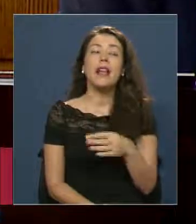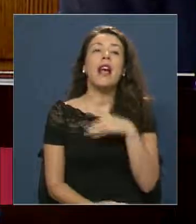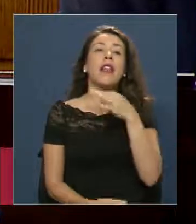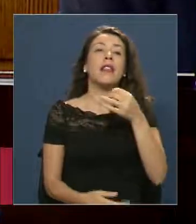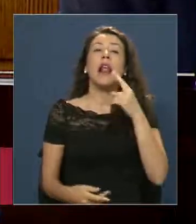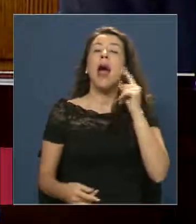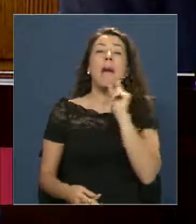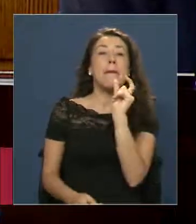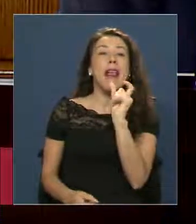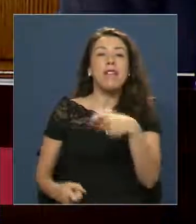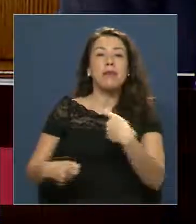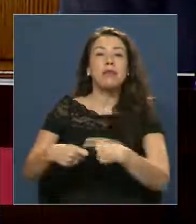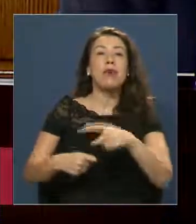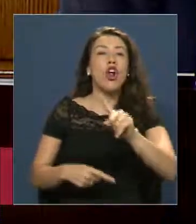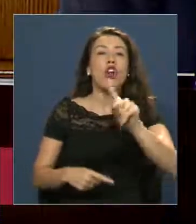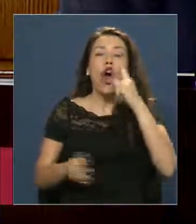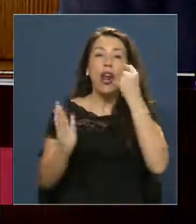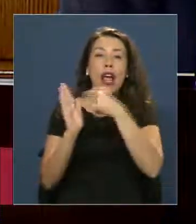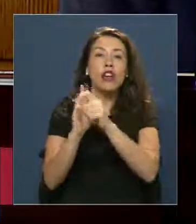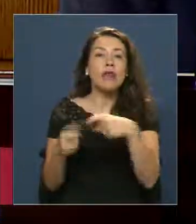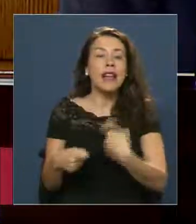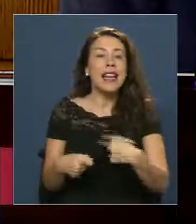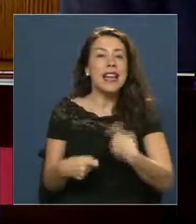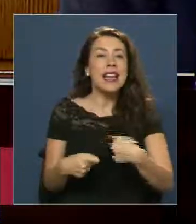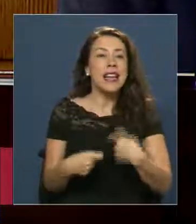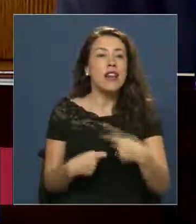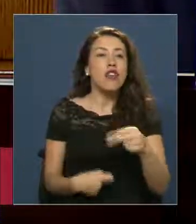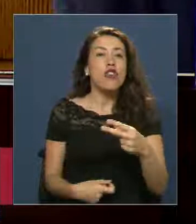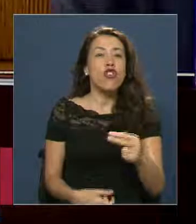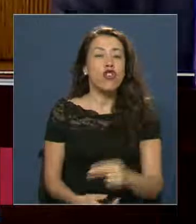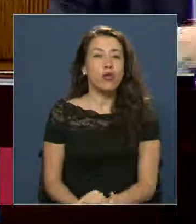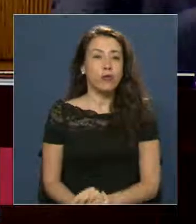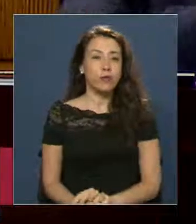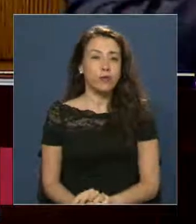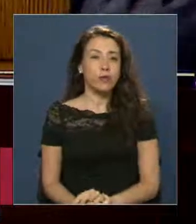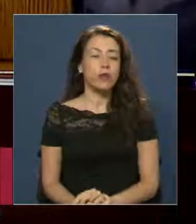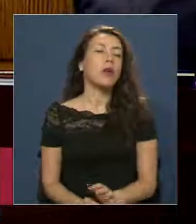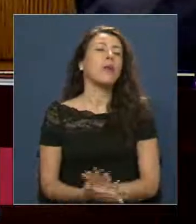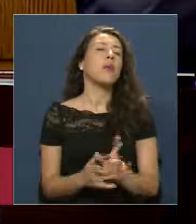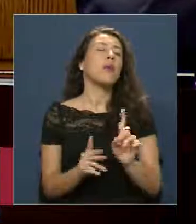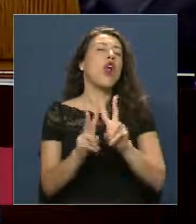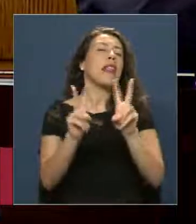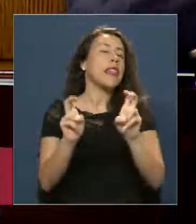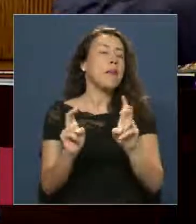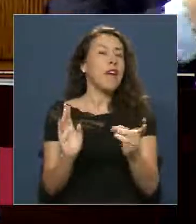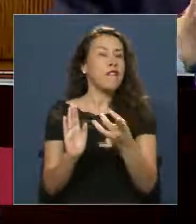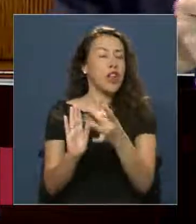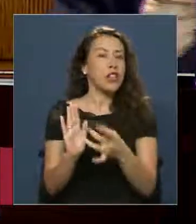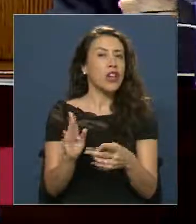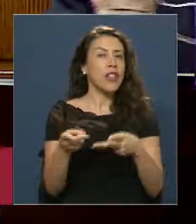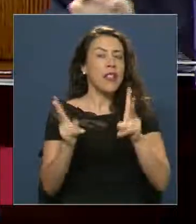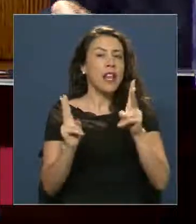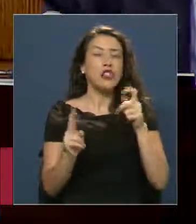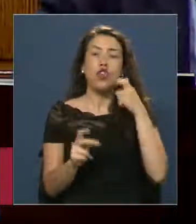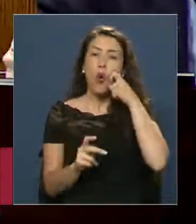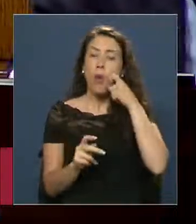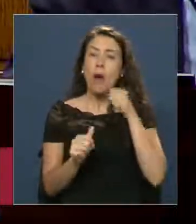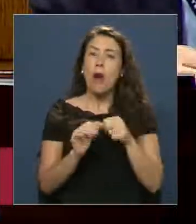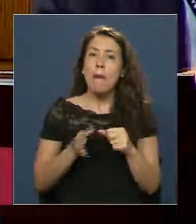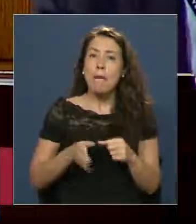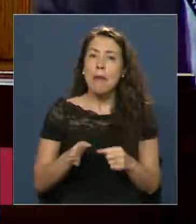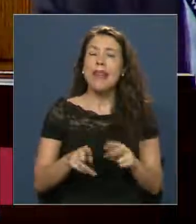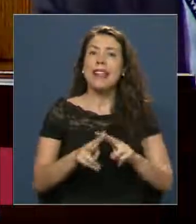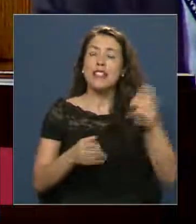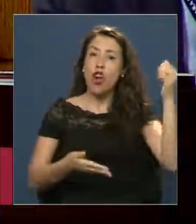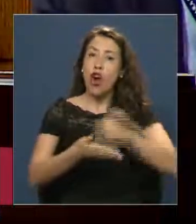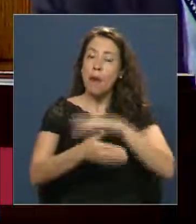negación. Y no es la negación de un hecho objetivo como las violaciones a los derechos humanos sistemáticas ocurridas en la